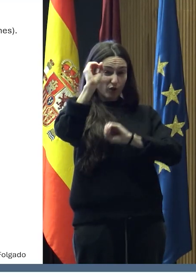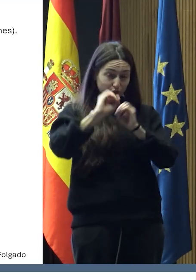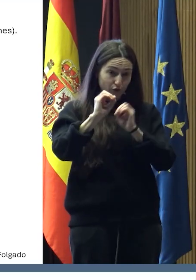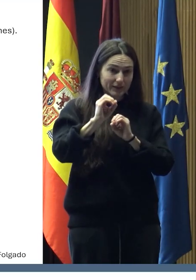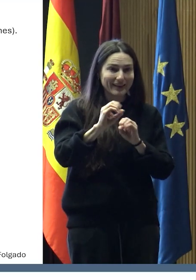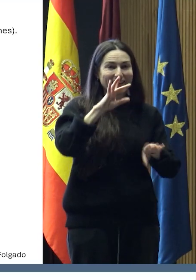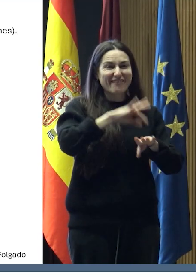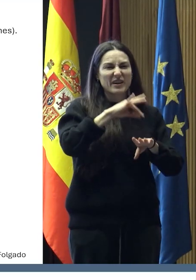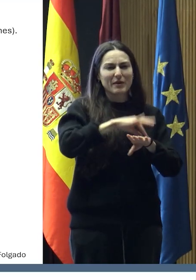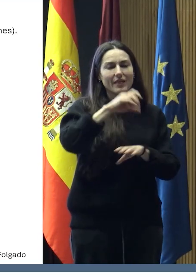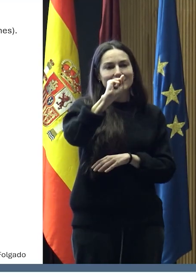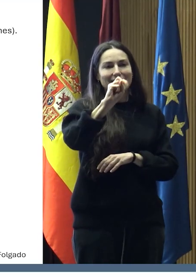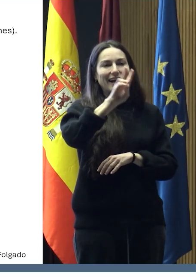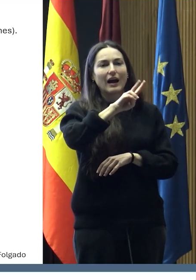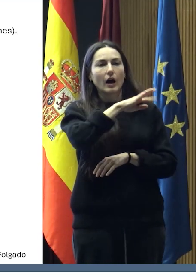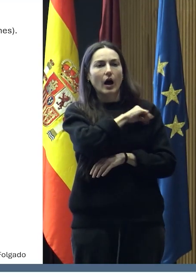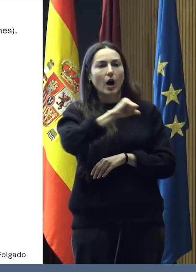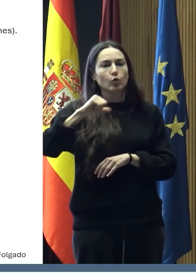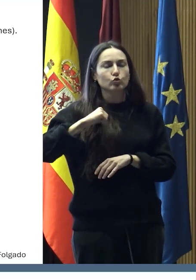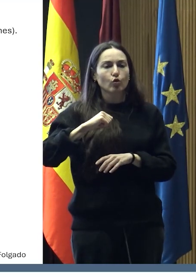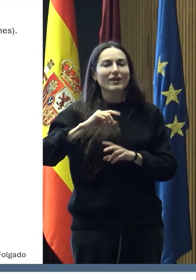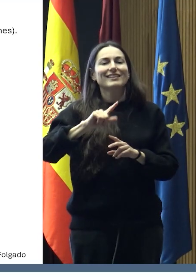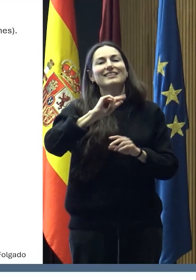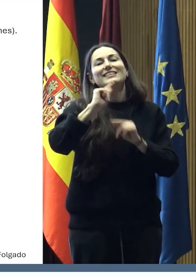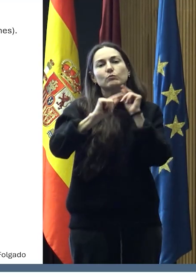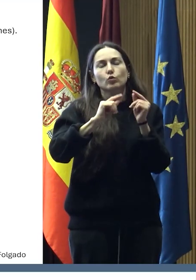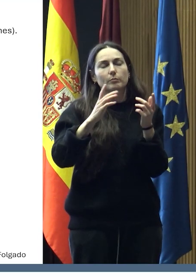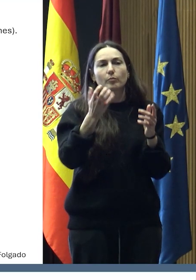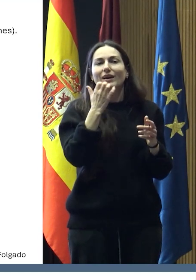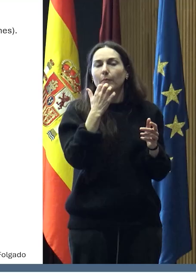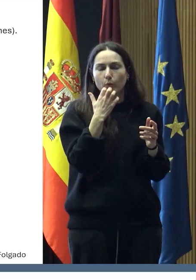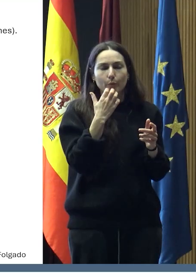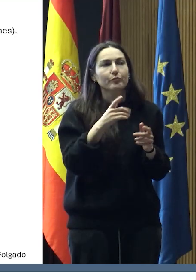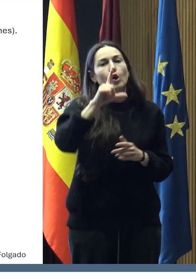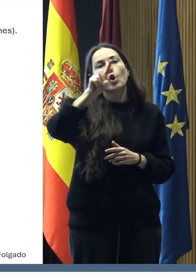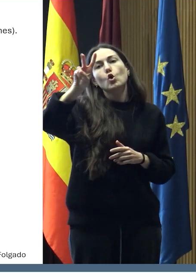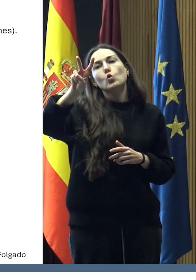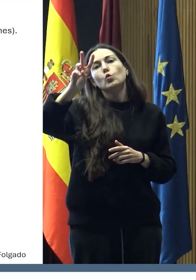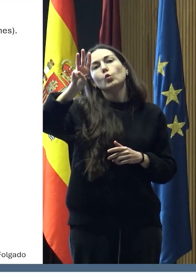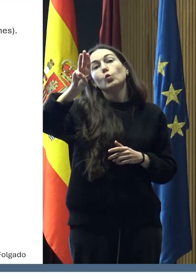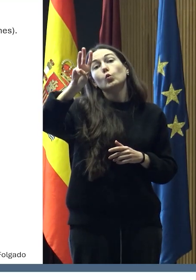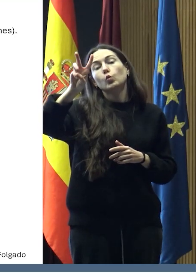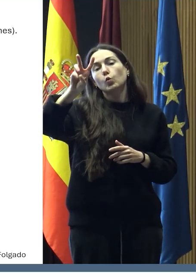diferente. Por ejemplo, lupus es una incidencia de 9